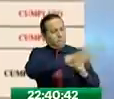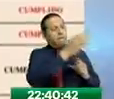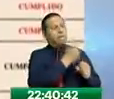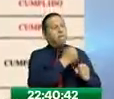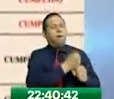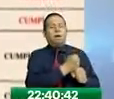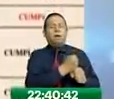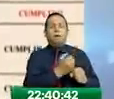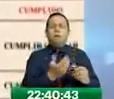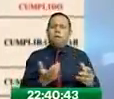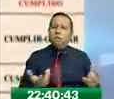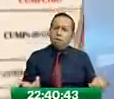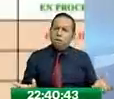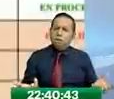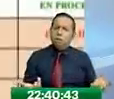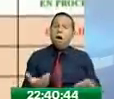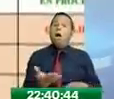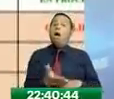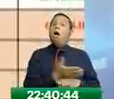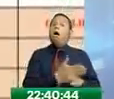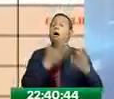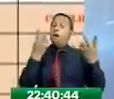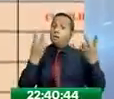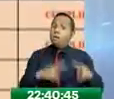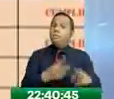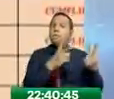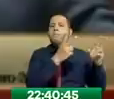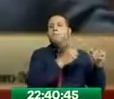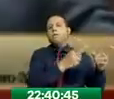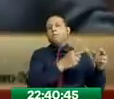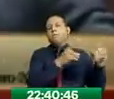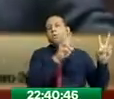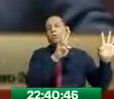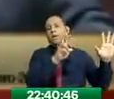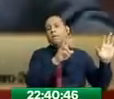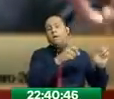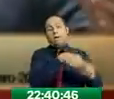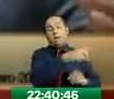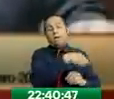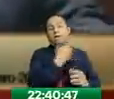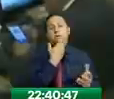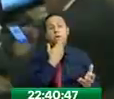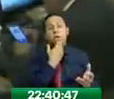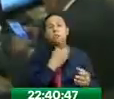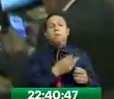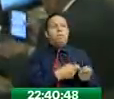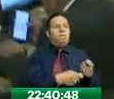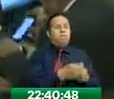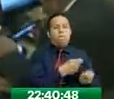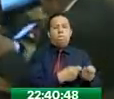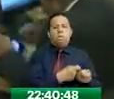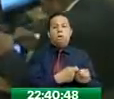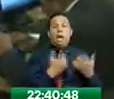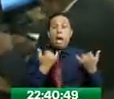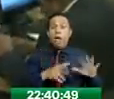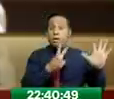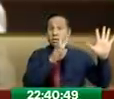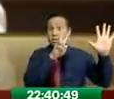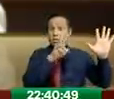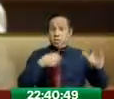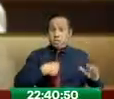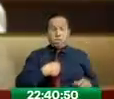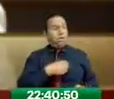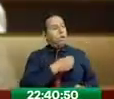investigación periodística se los vinculó con el supuesto reparto. Intentamos contactarnos con los legisladores aludidos, sin